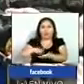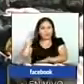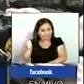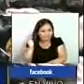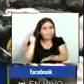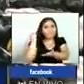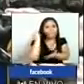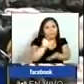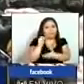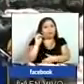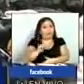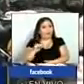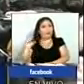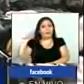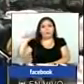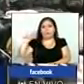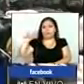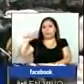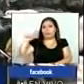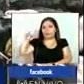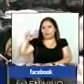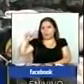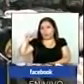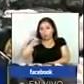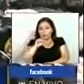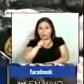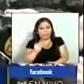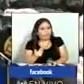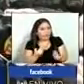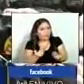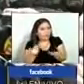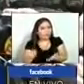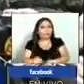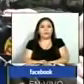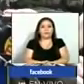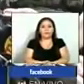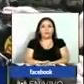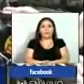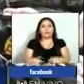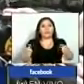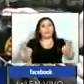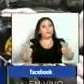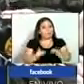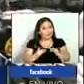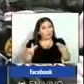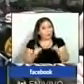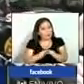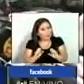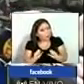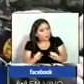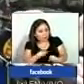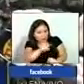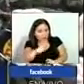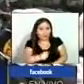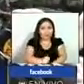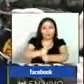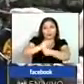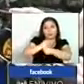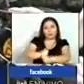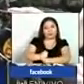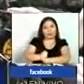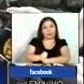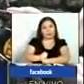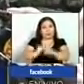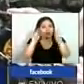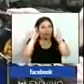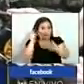económica. Eso de alguna manera va a ayudar. Adicional, vamos a tratar de garantizar más que la